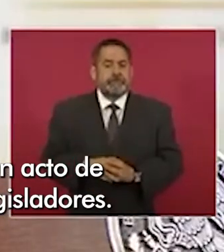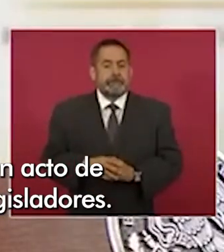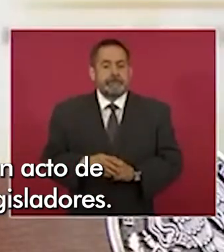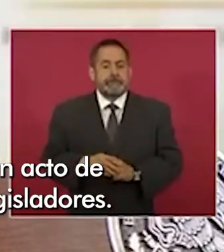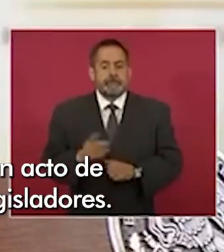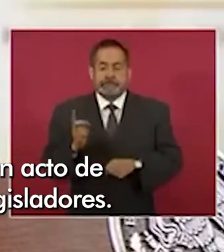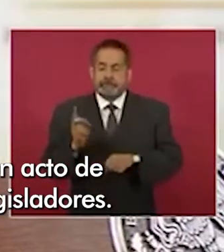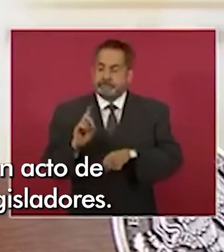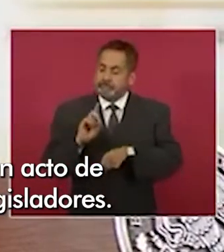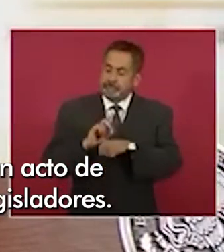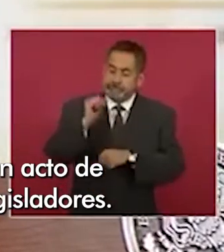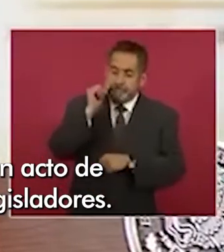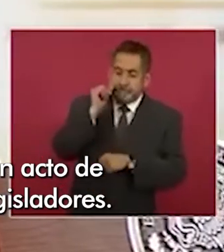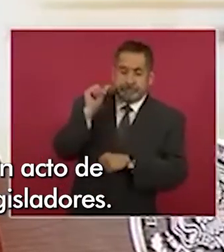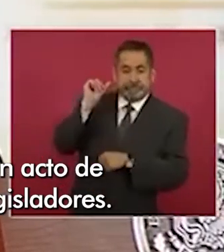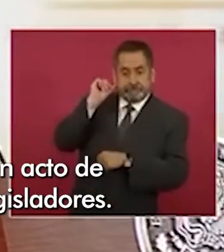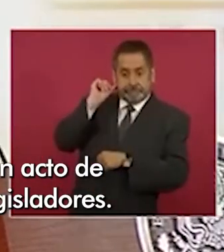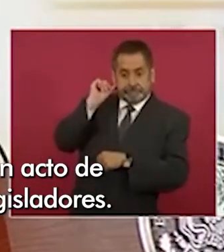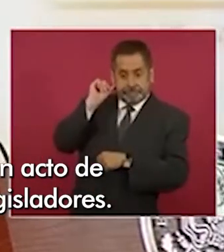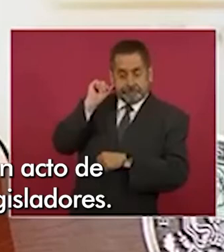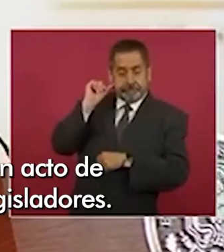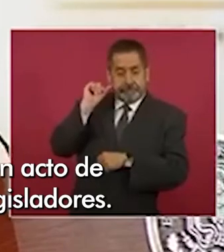ayer se